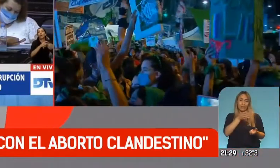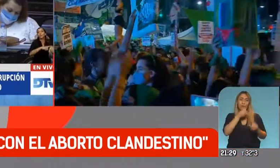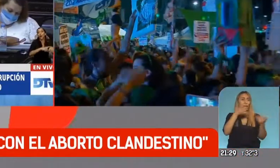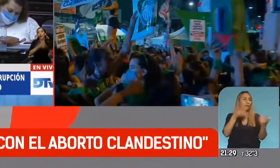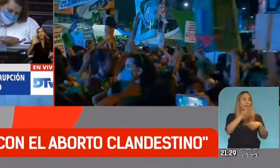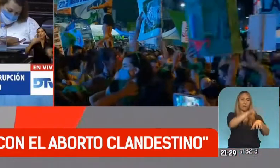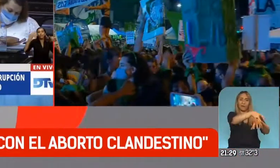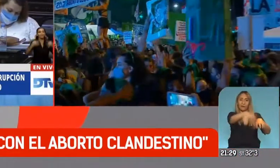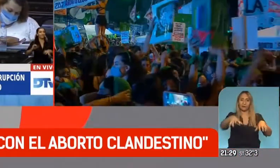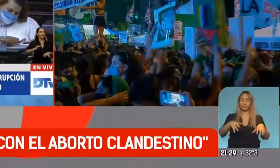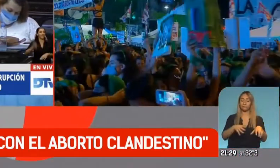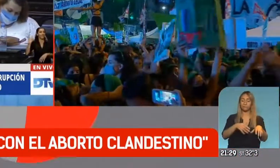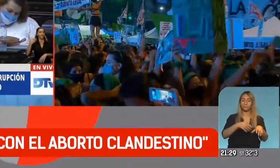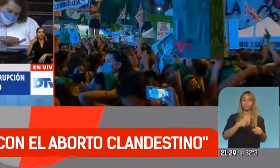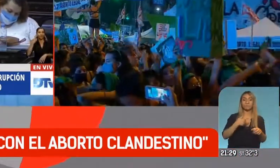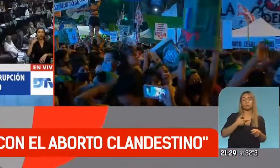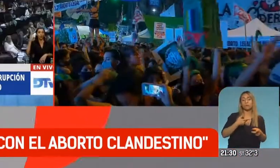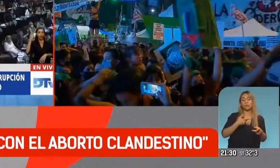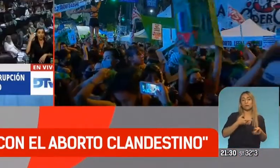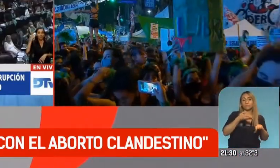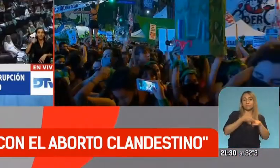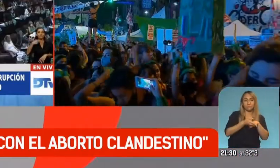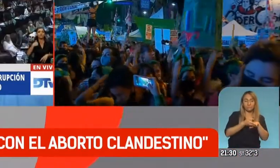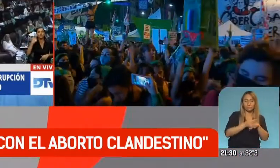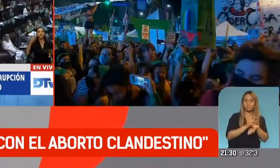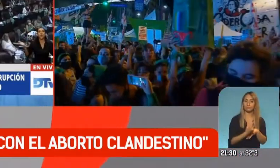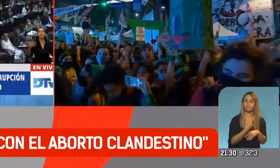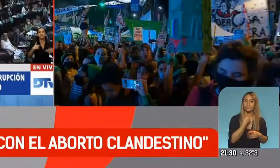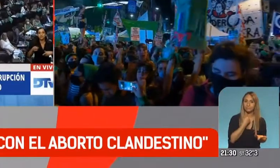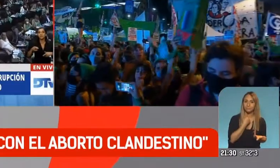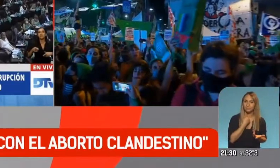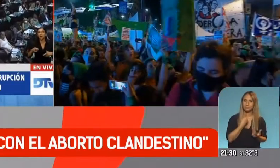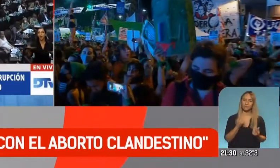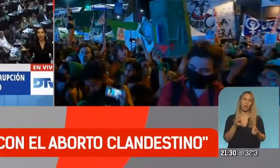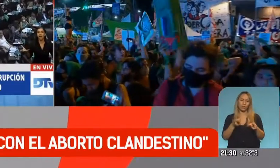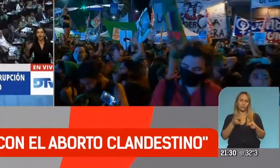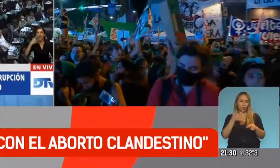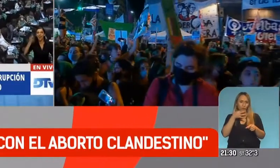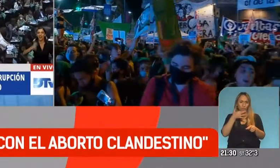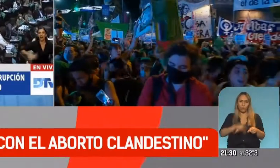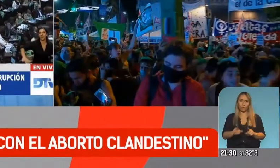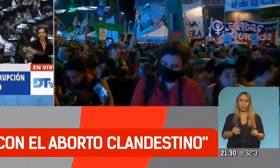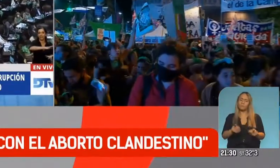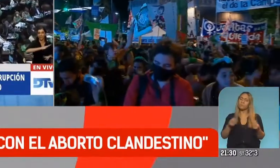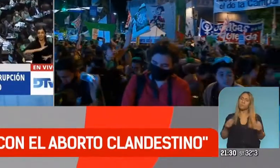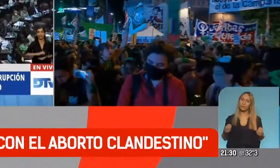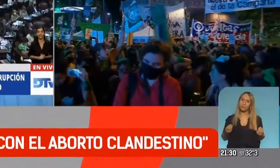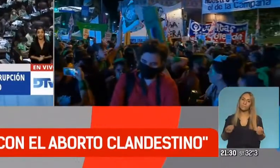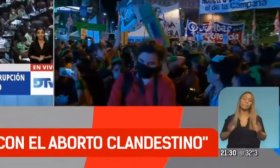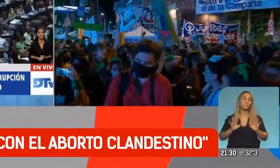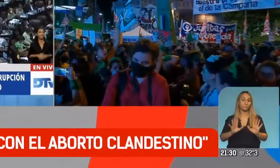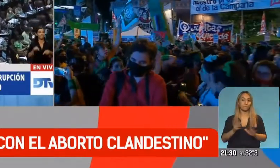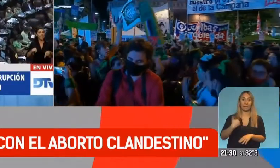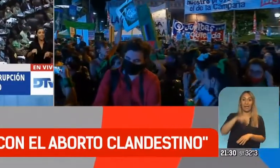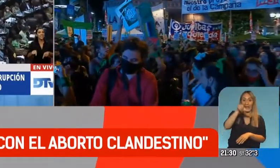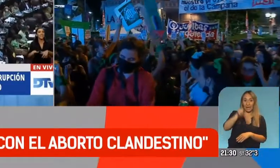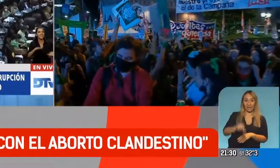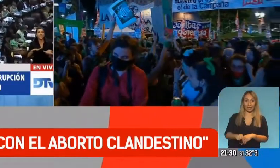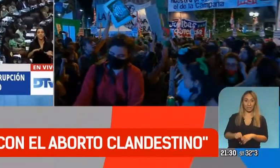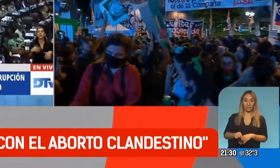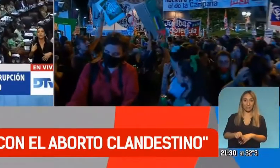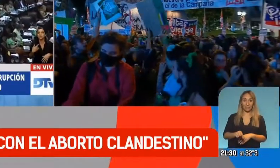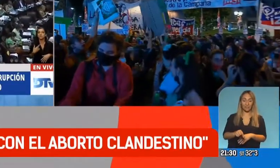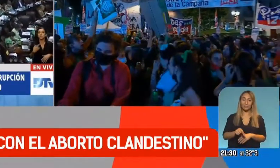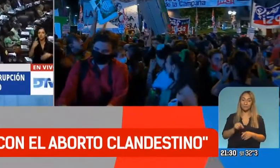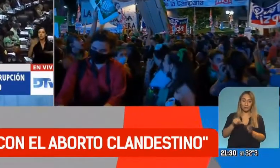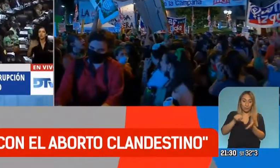vida porque cuesta entender tanto eso bueno mira lo que vos señalas esas y argentina argentina es uno de los países con los índices